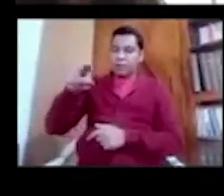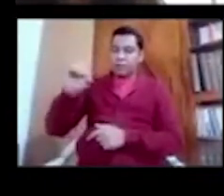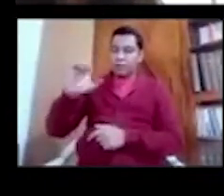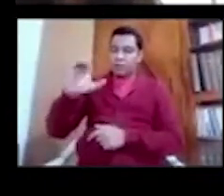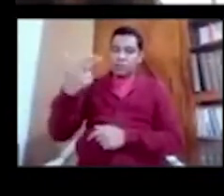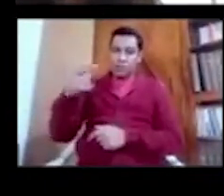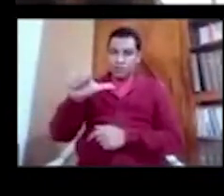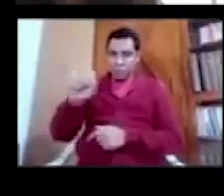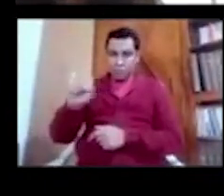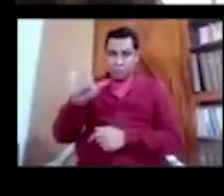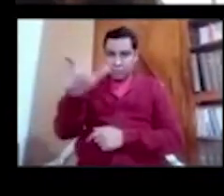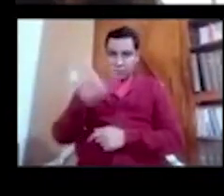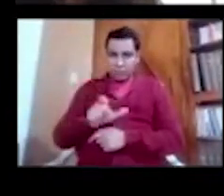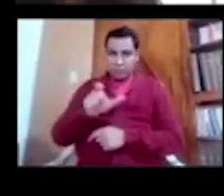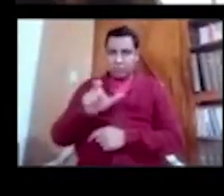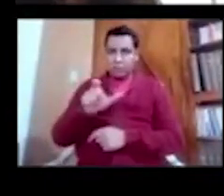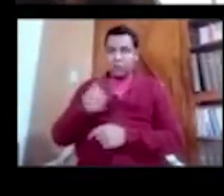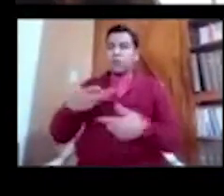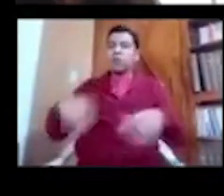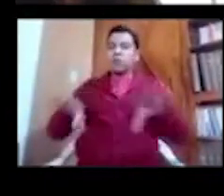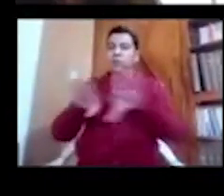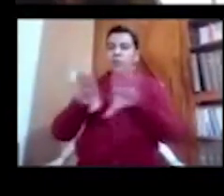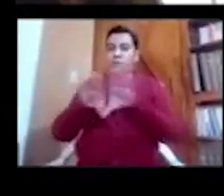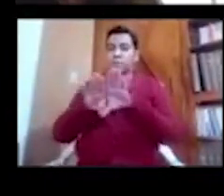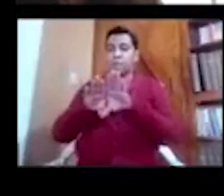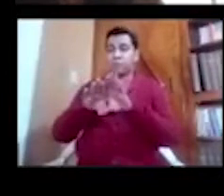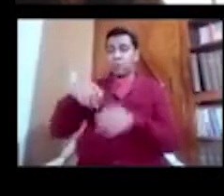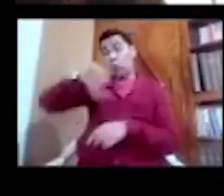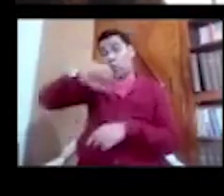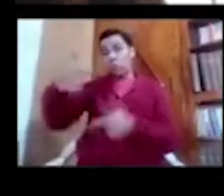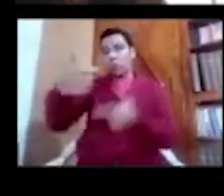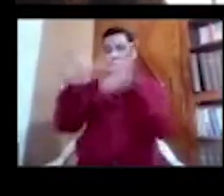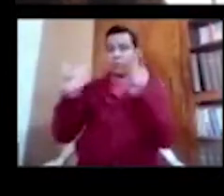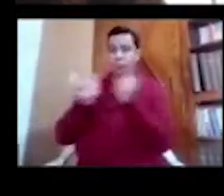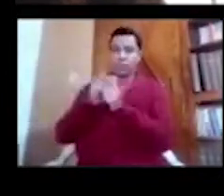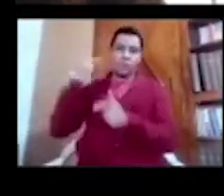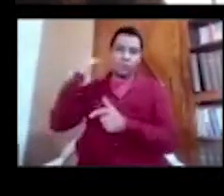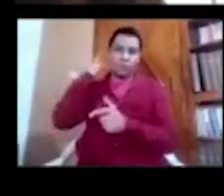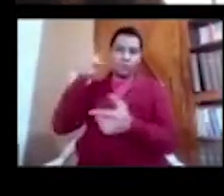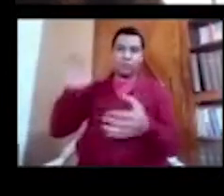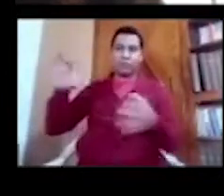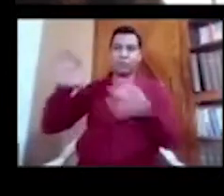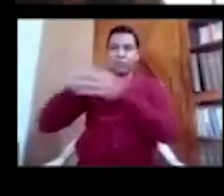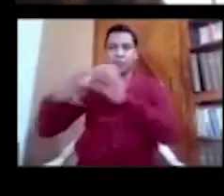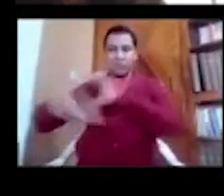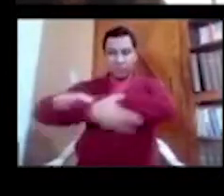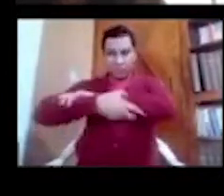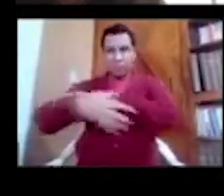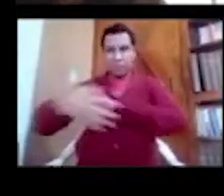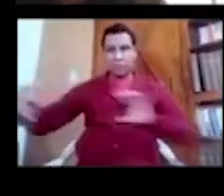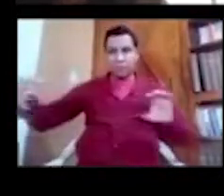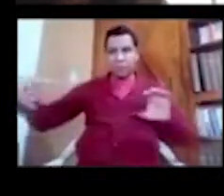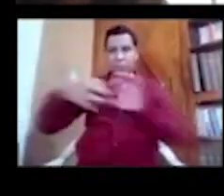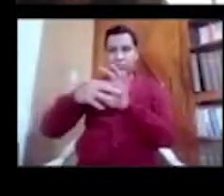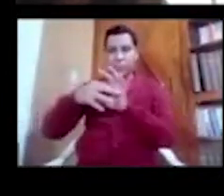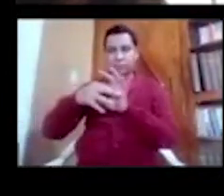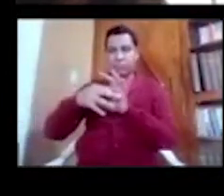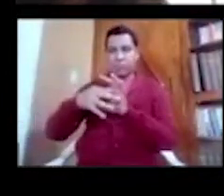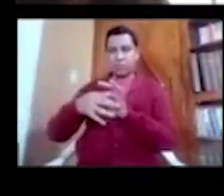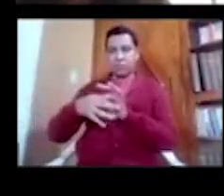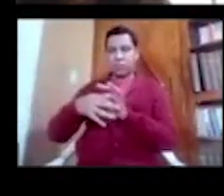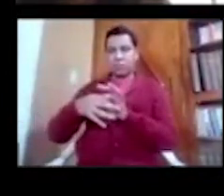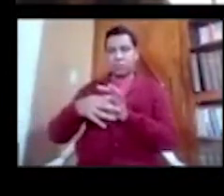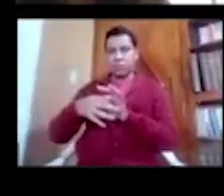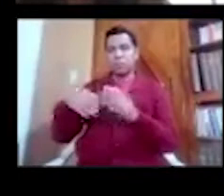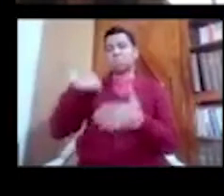grupo que tenía el poder político cuando ellos llegaron a fundar en la ciudad de México Tenochtitlan en la cuenca de